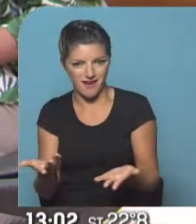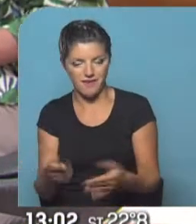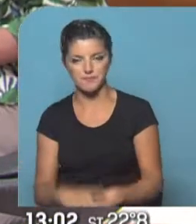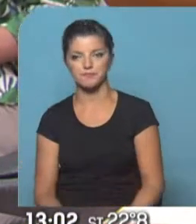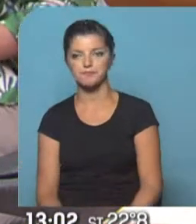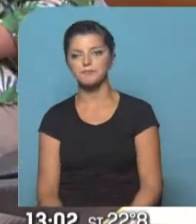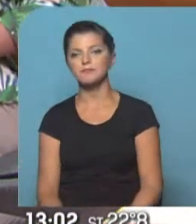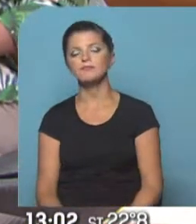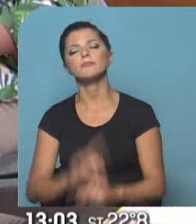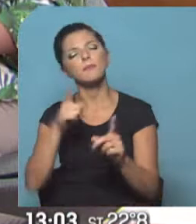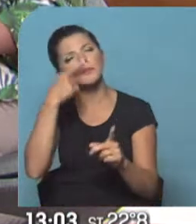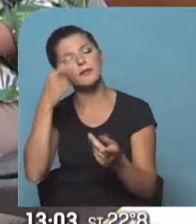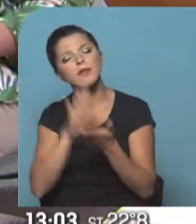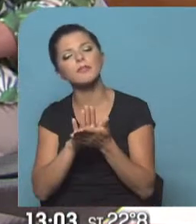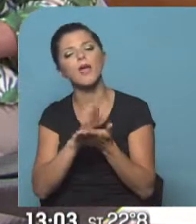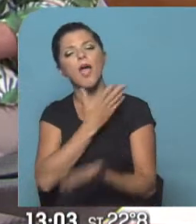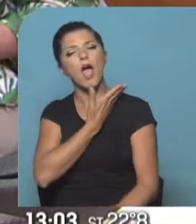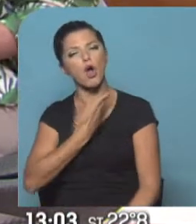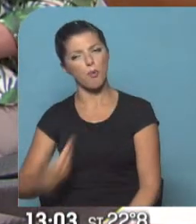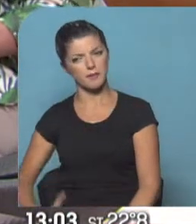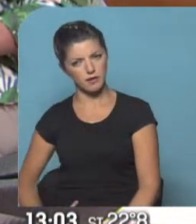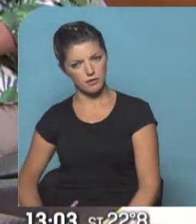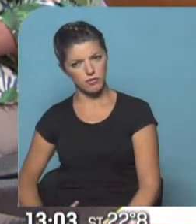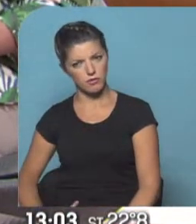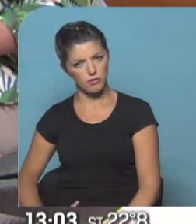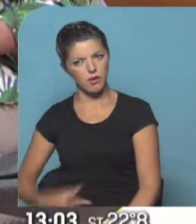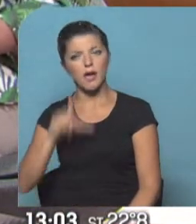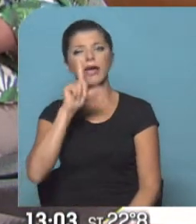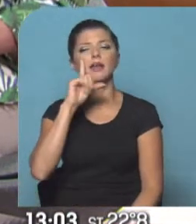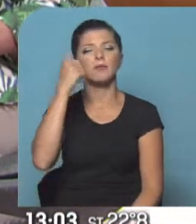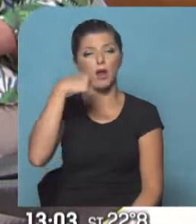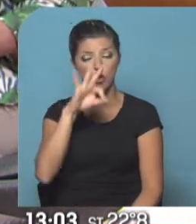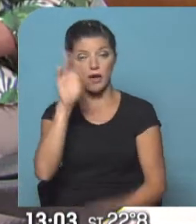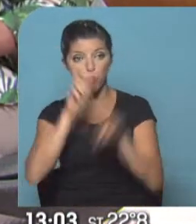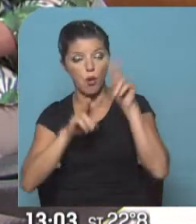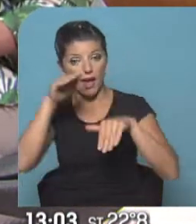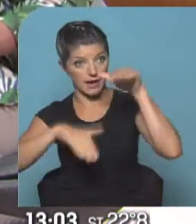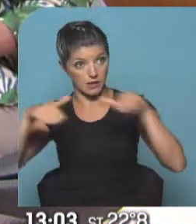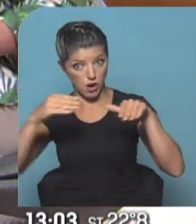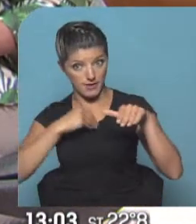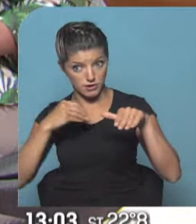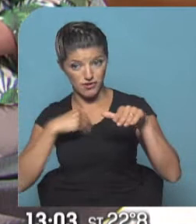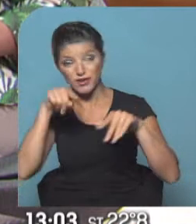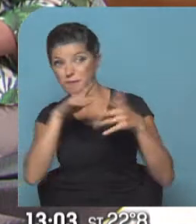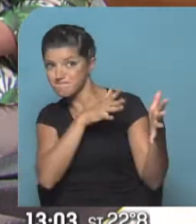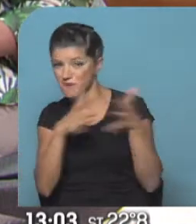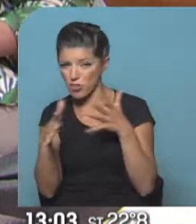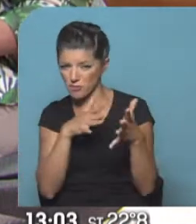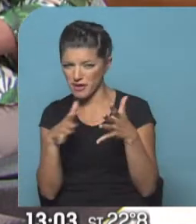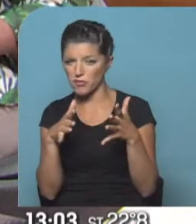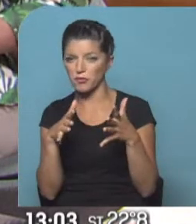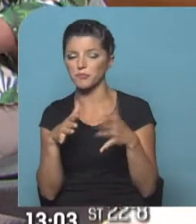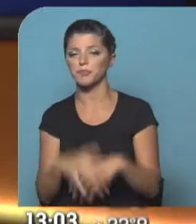el tema del gobierno en el Líbano, justamente para mantener una cuestión de equilibrio religiosa, que en realidad hoy ya no es tan equilibrada, porque cuando eso